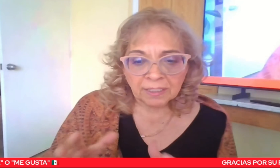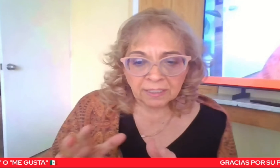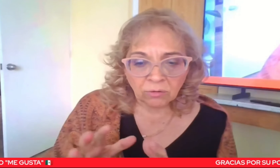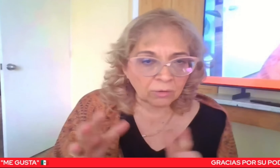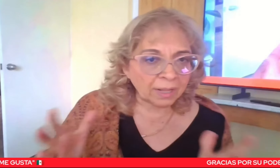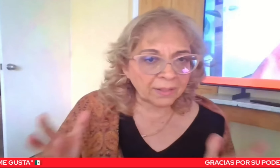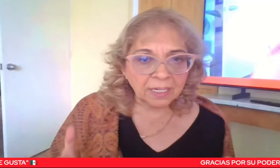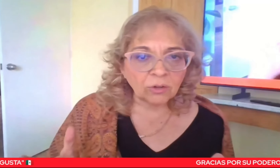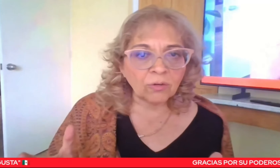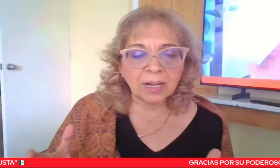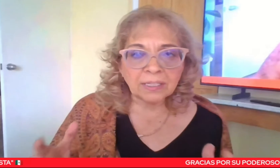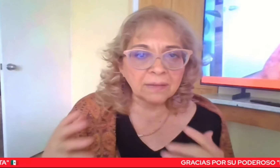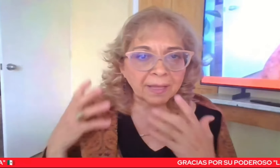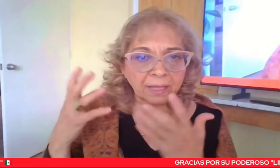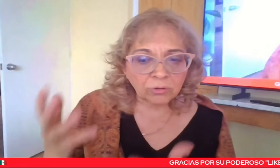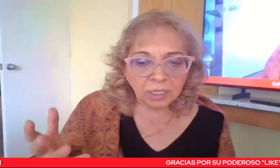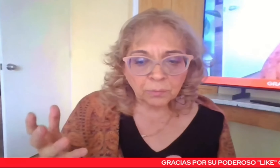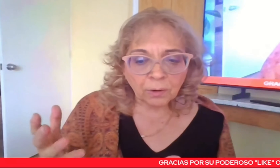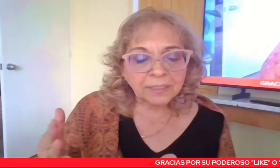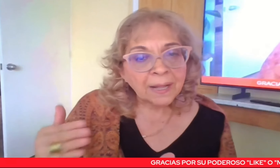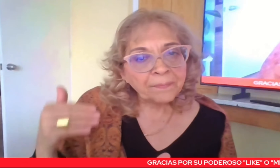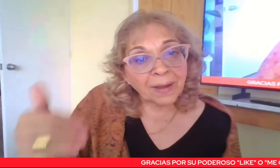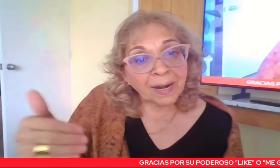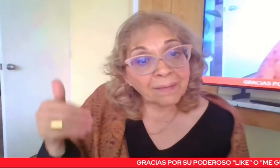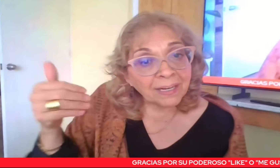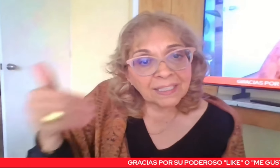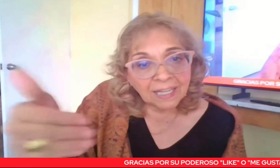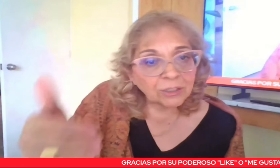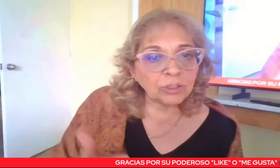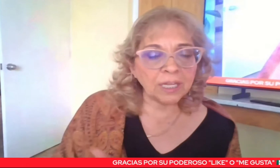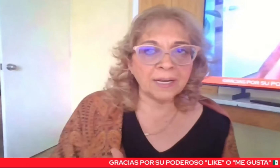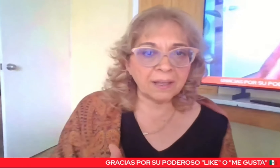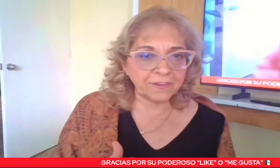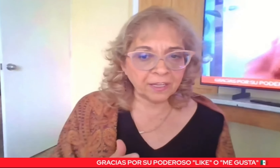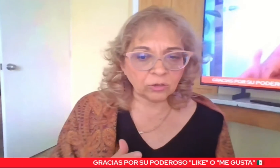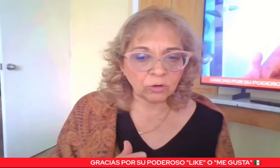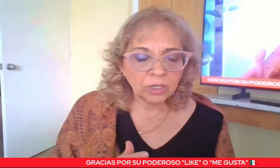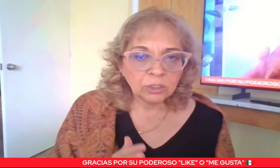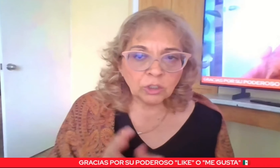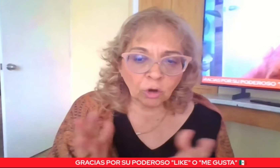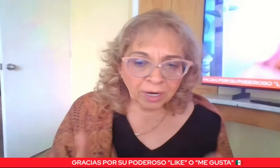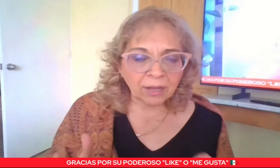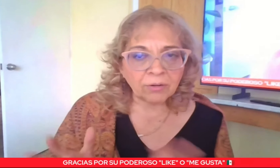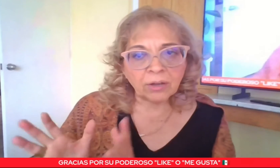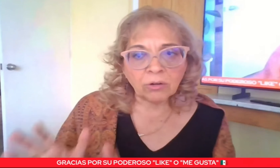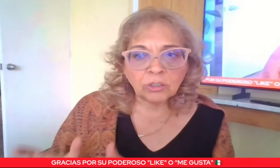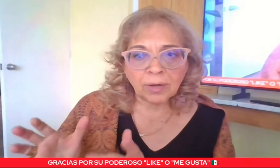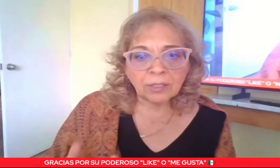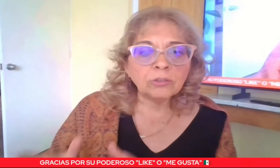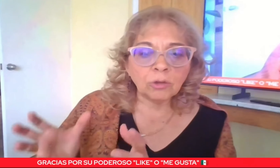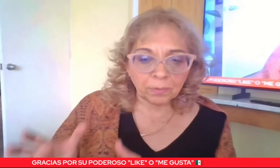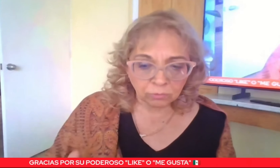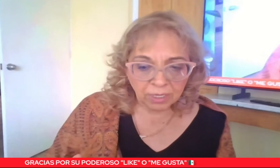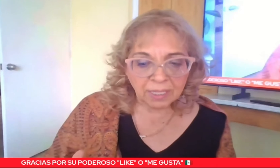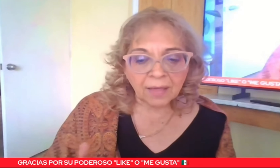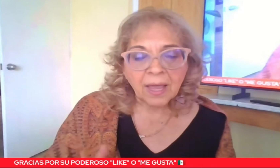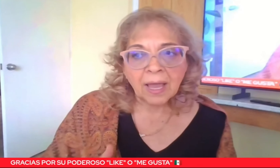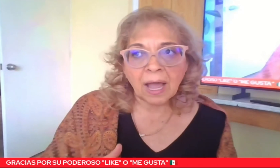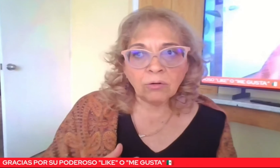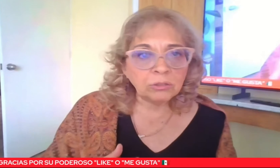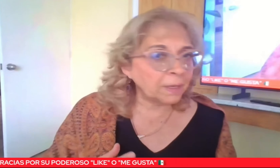direcciones, o alguna dirección colectiva, de otras pruebas, para ver si eso tiene efecto. Yo creo que 8 años de